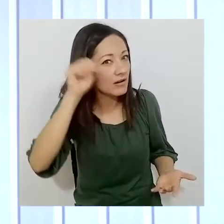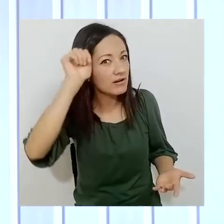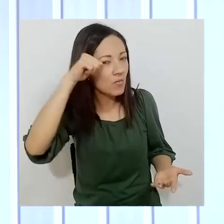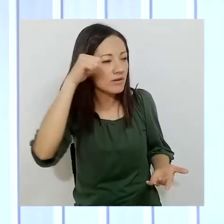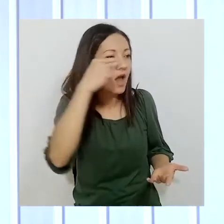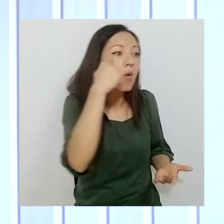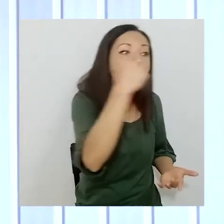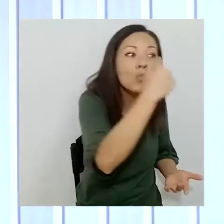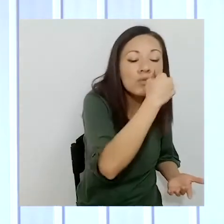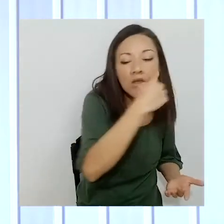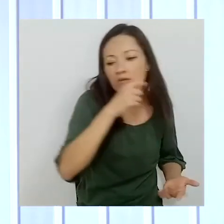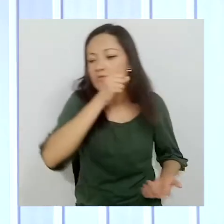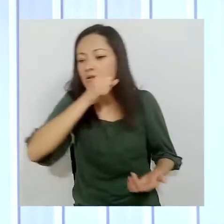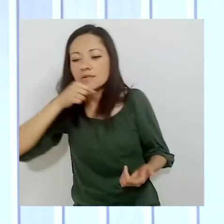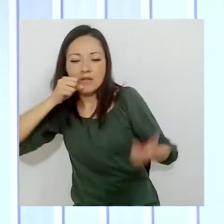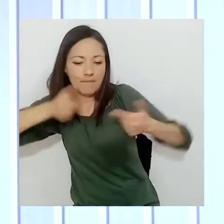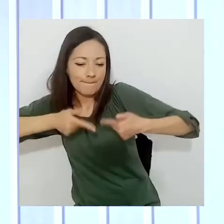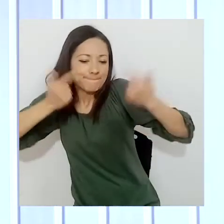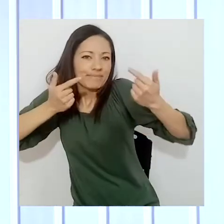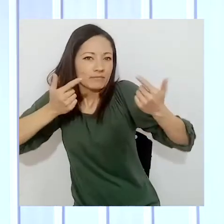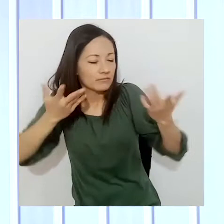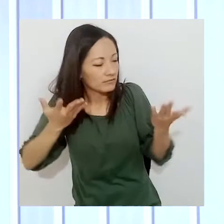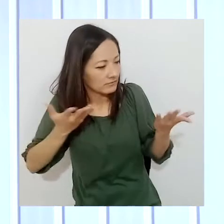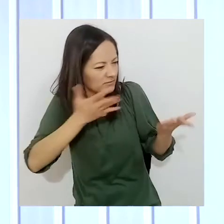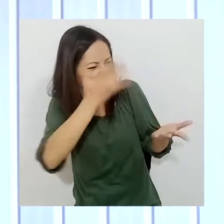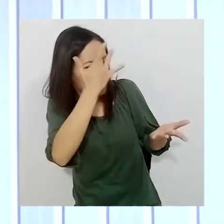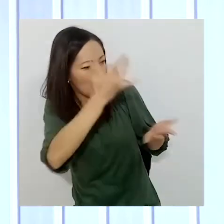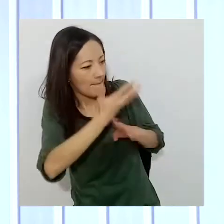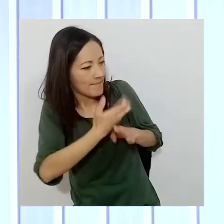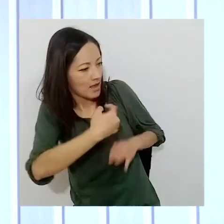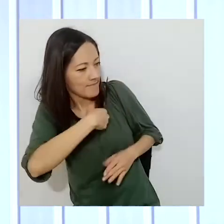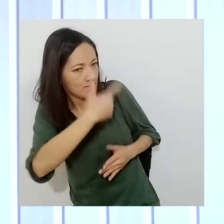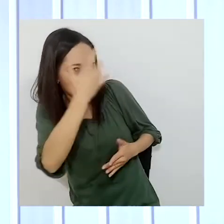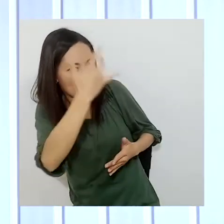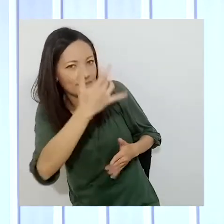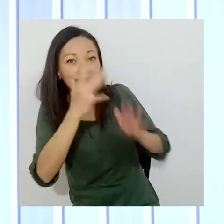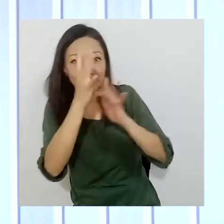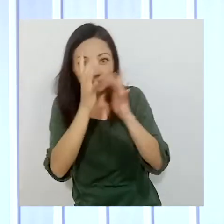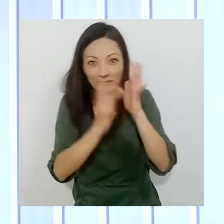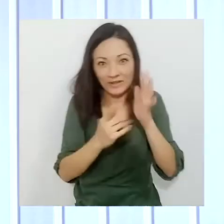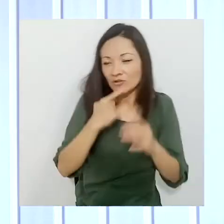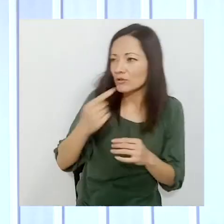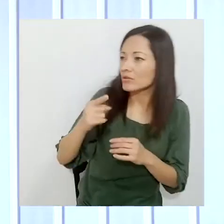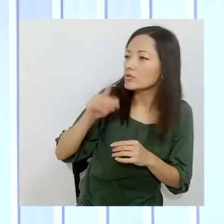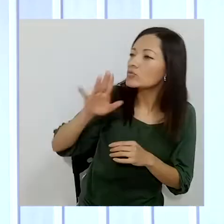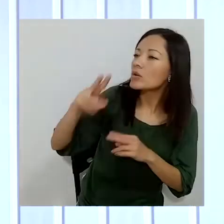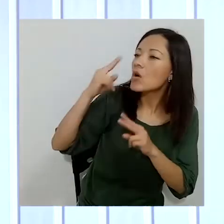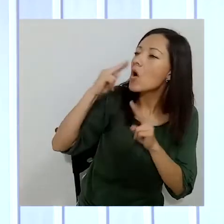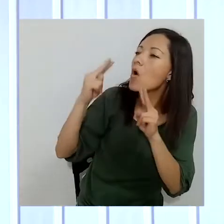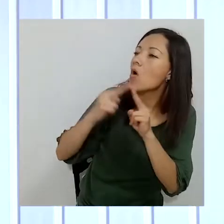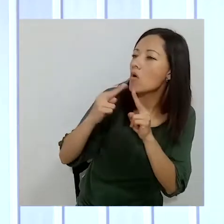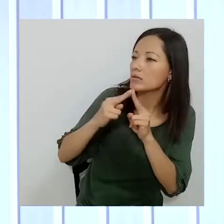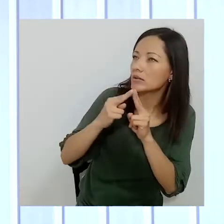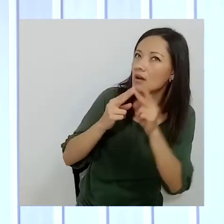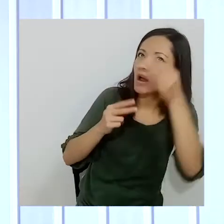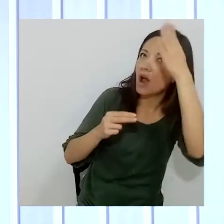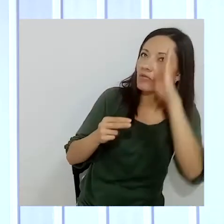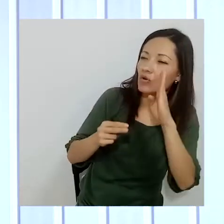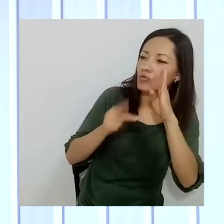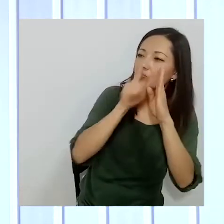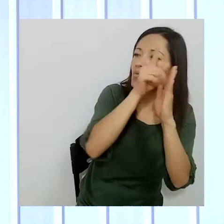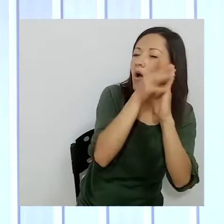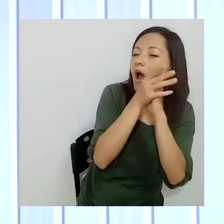y samaritanos no se trataban entre sí. Respondió Jesús y le dijo, si conocieras el don de Dios y quién es el que te